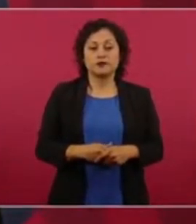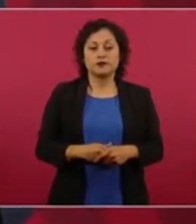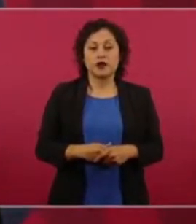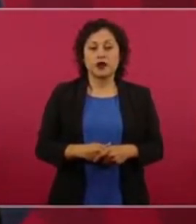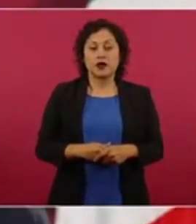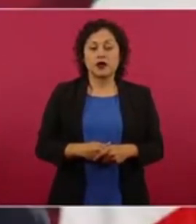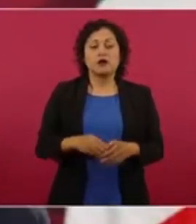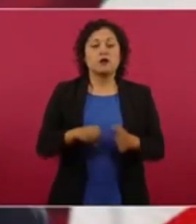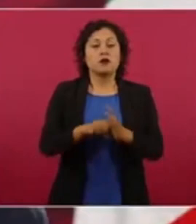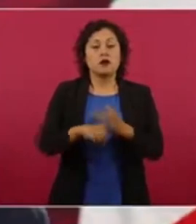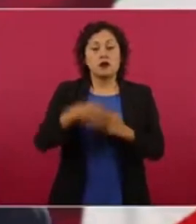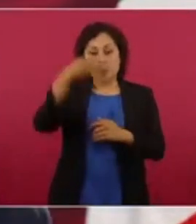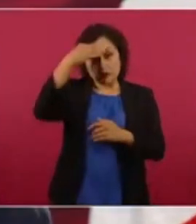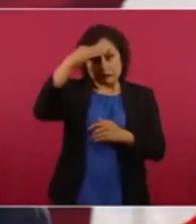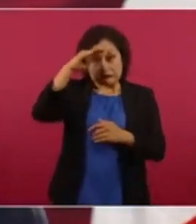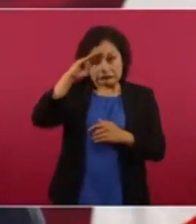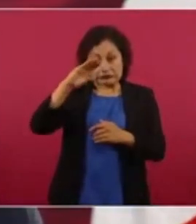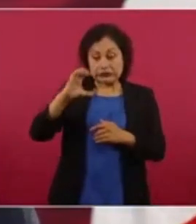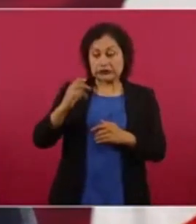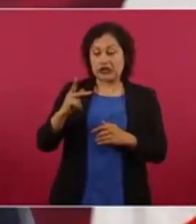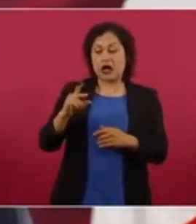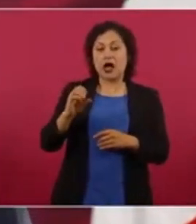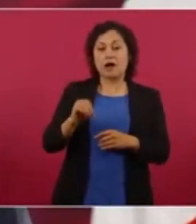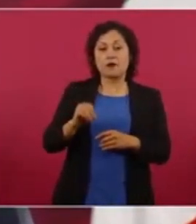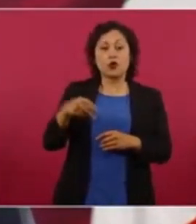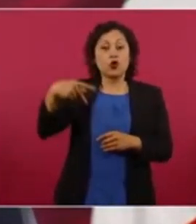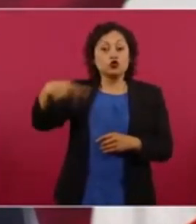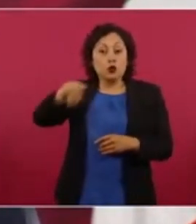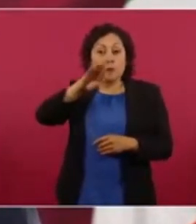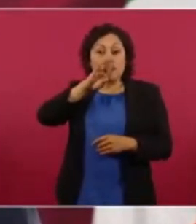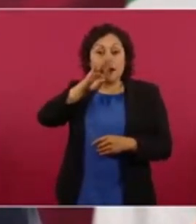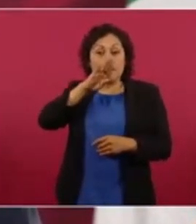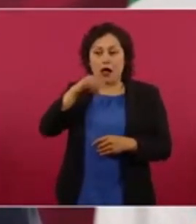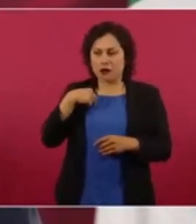Guzmán Loera, la saludo